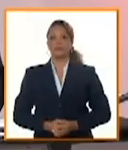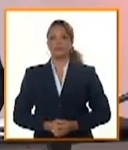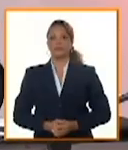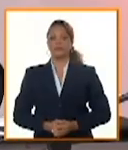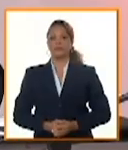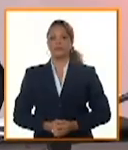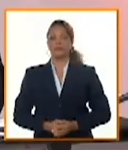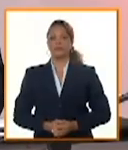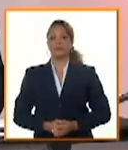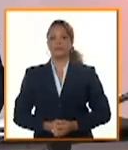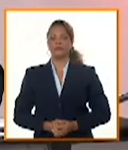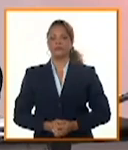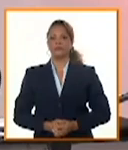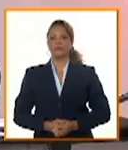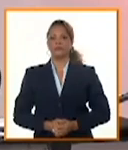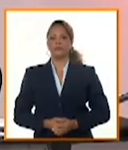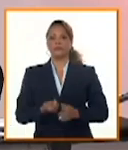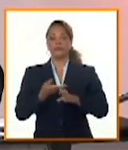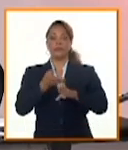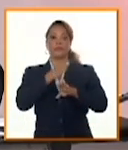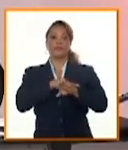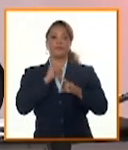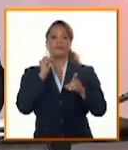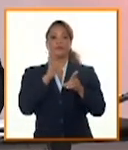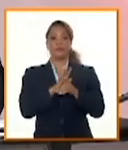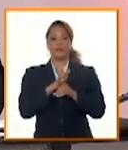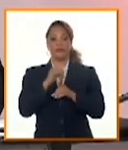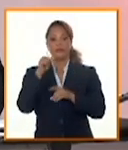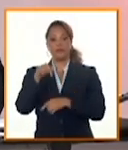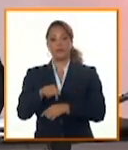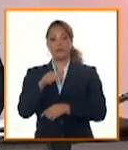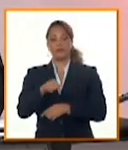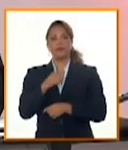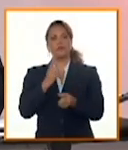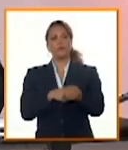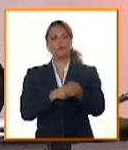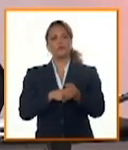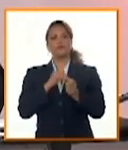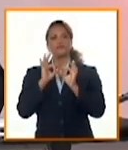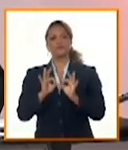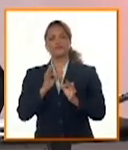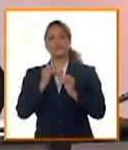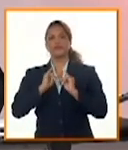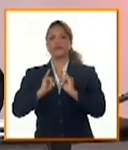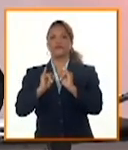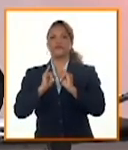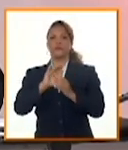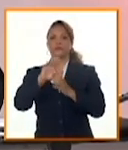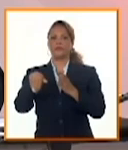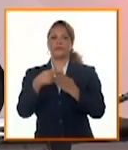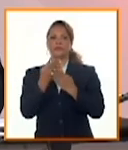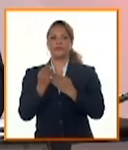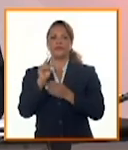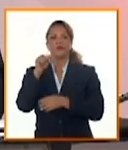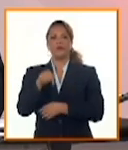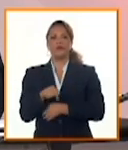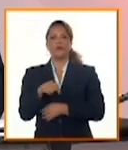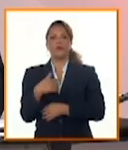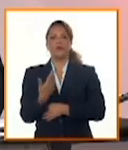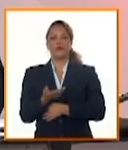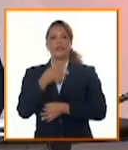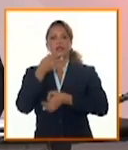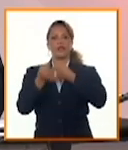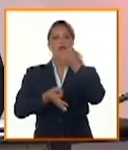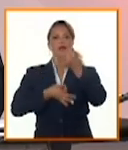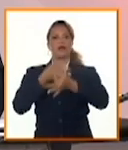y antes de iniciar el tema de esta tarde Vamos como es habitual a nuestra sección la noticia del día hoy se hablaba sobre